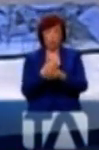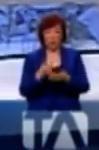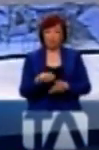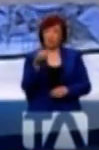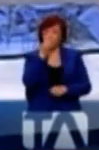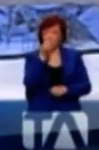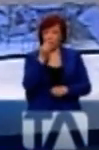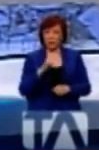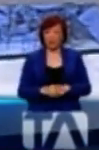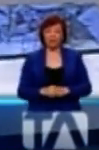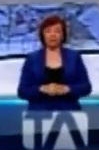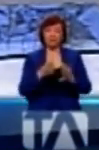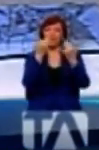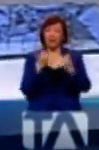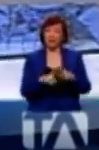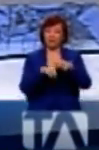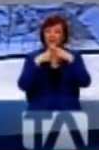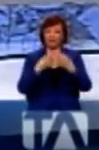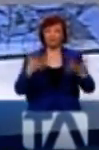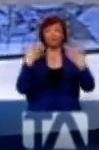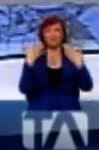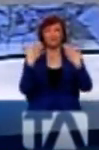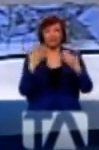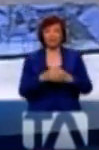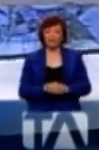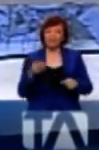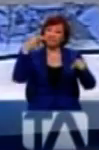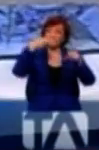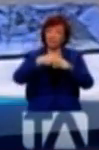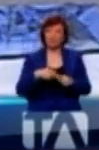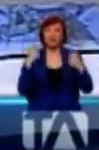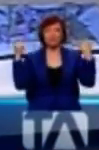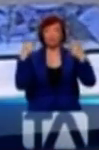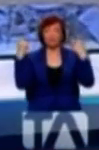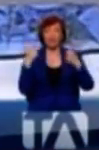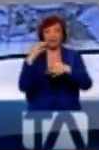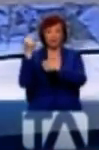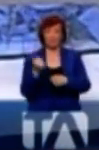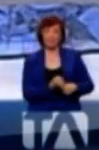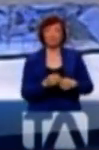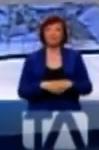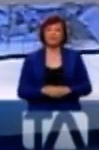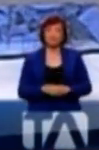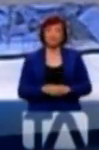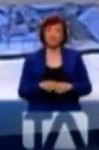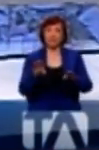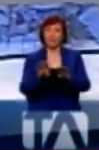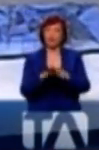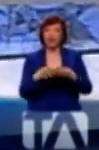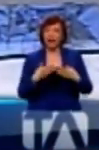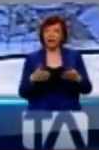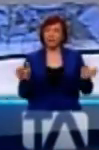Feria Raíces que se inauguró hoy en Guayaquil como parte de la celebración de las fiestas julianas. Estará abierta al público hasta el